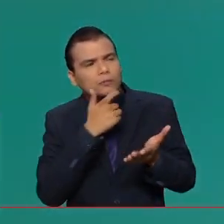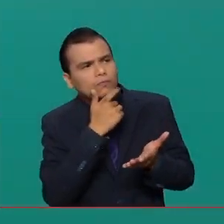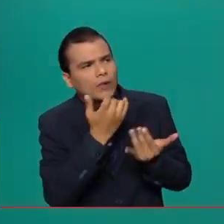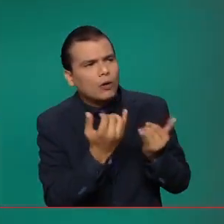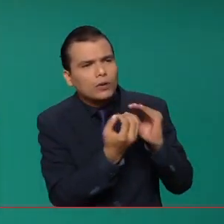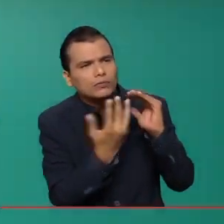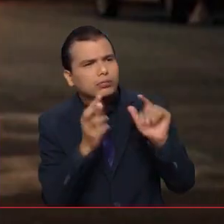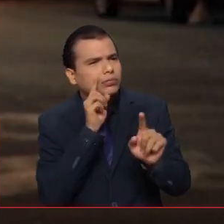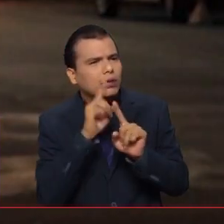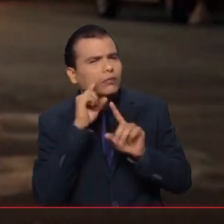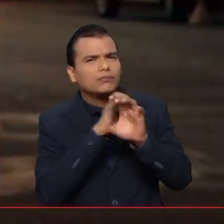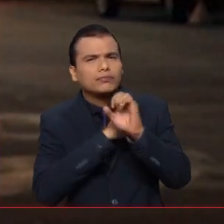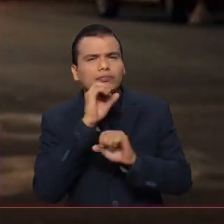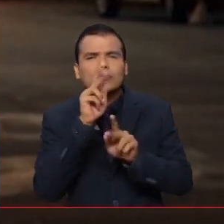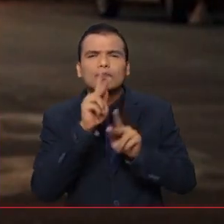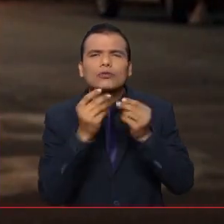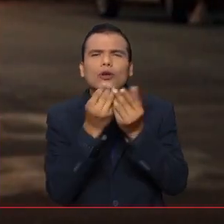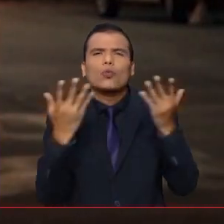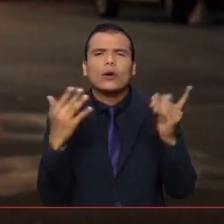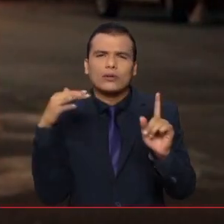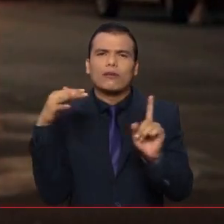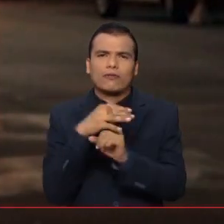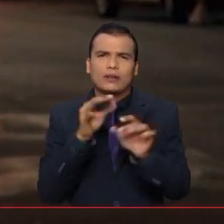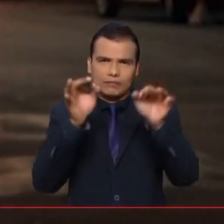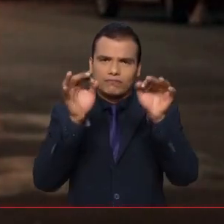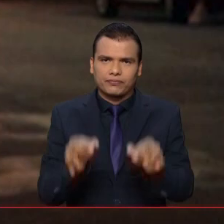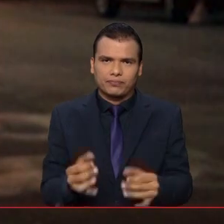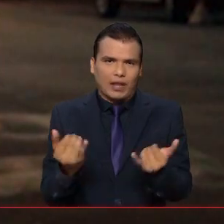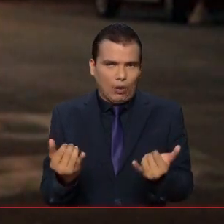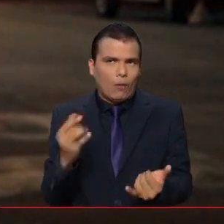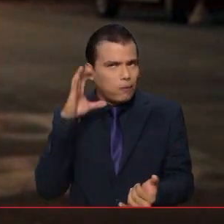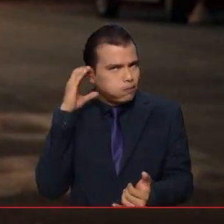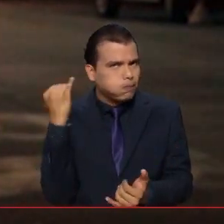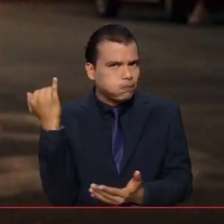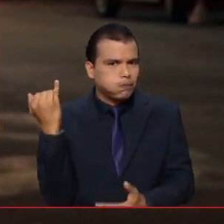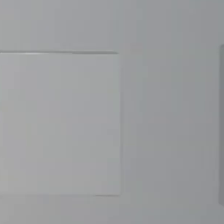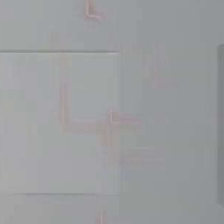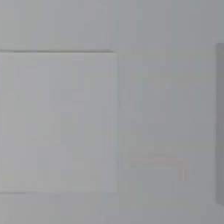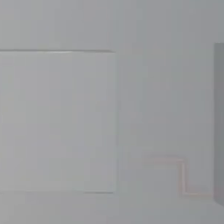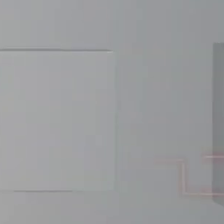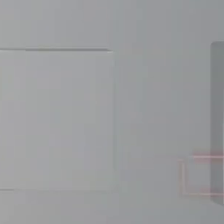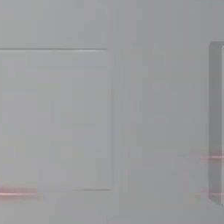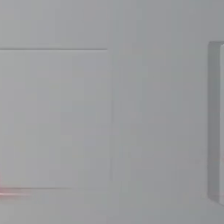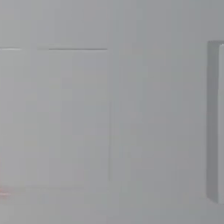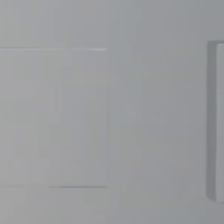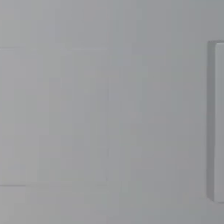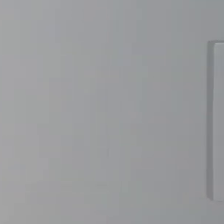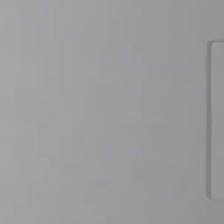afectaciones. Desde el departamento del Cauca, informó para Telepacífico Noticias Juan Pablo Velasco.